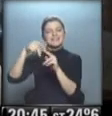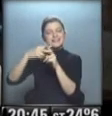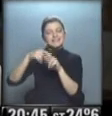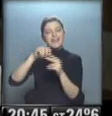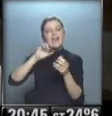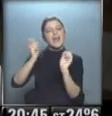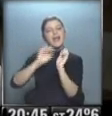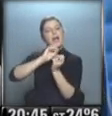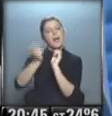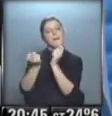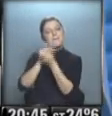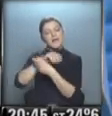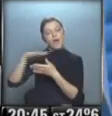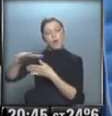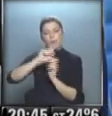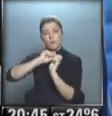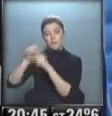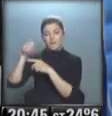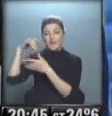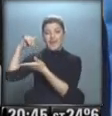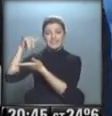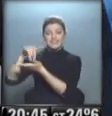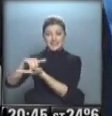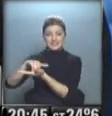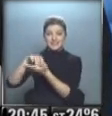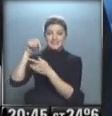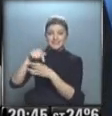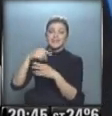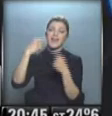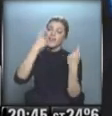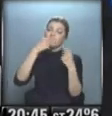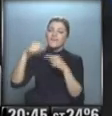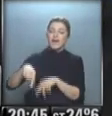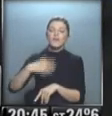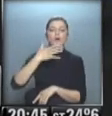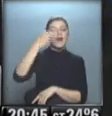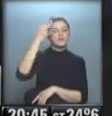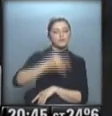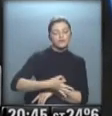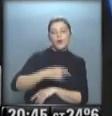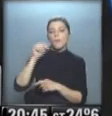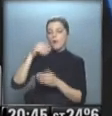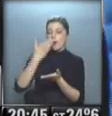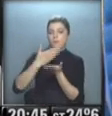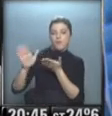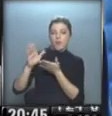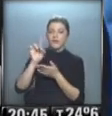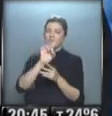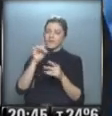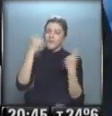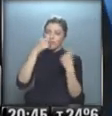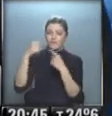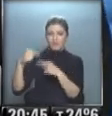Ezeiza o donde sea conveniente, está muy lejos de una decisión precipitada, definitoria, un exabrupto